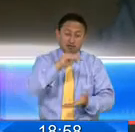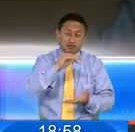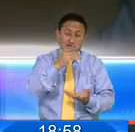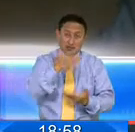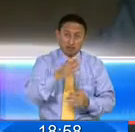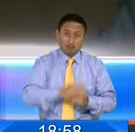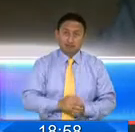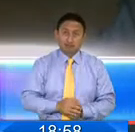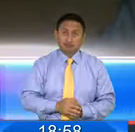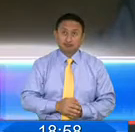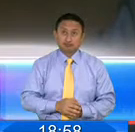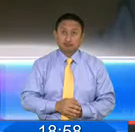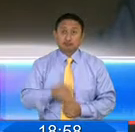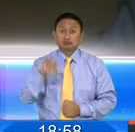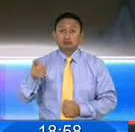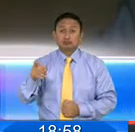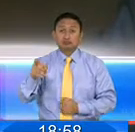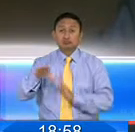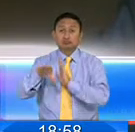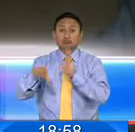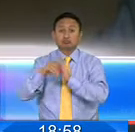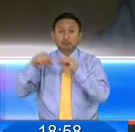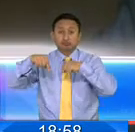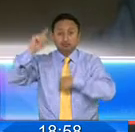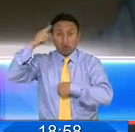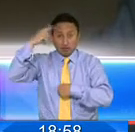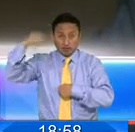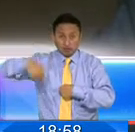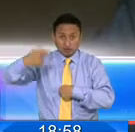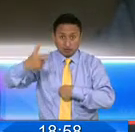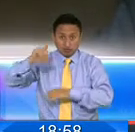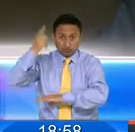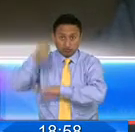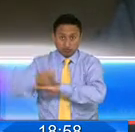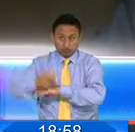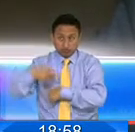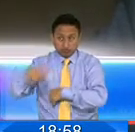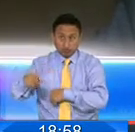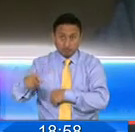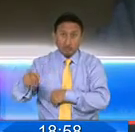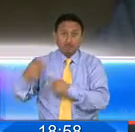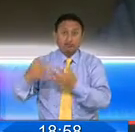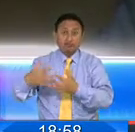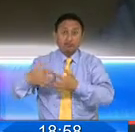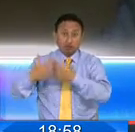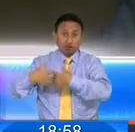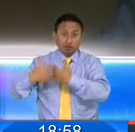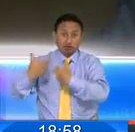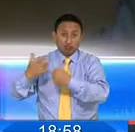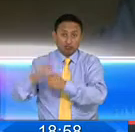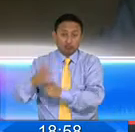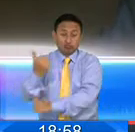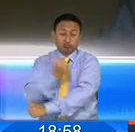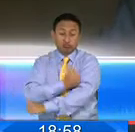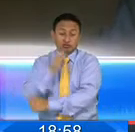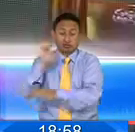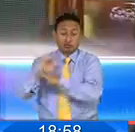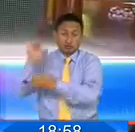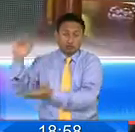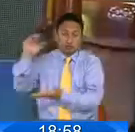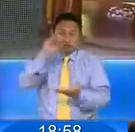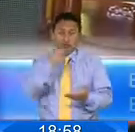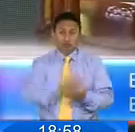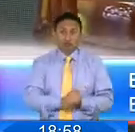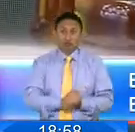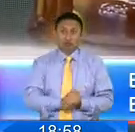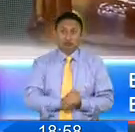que es responsable ante el gobierno de rusia para exportar y entonces no será